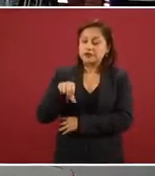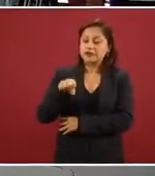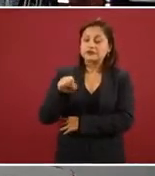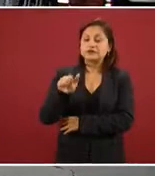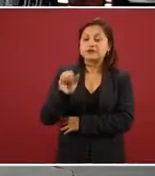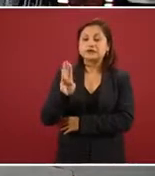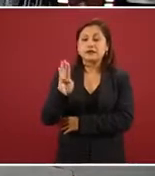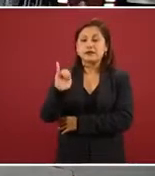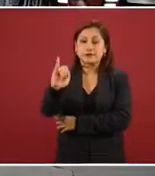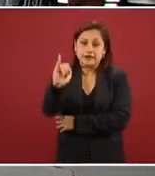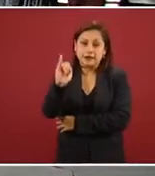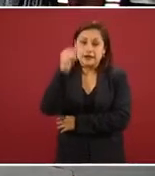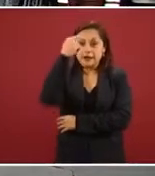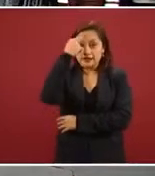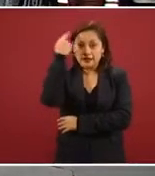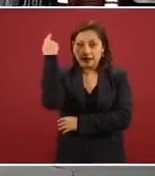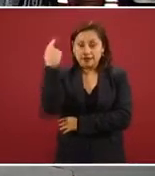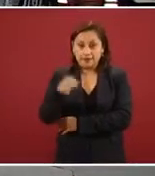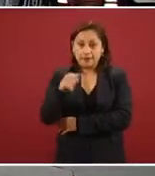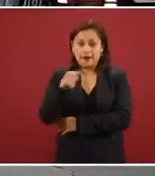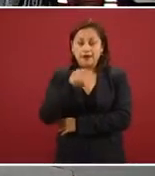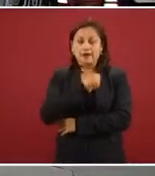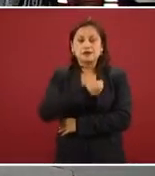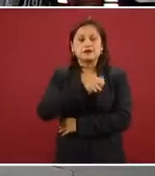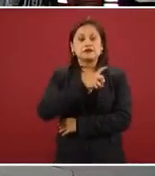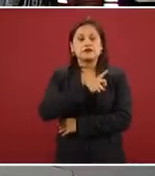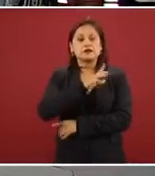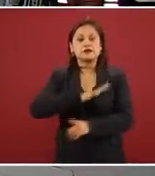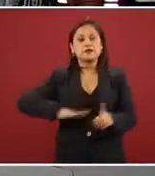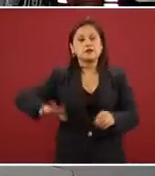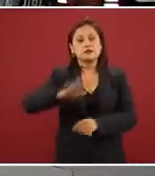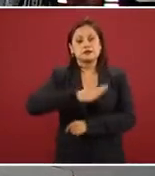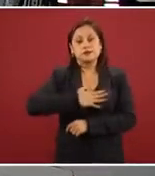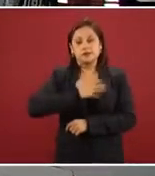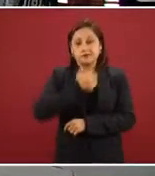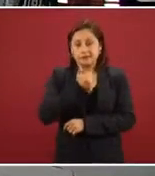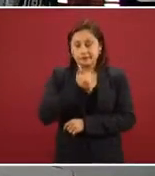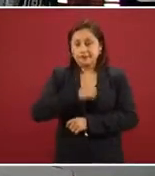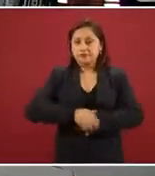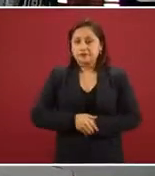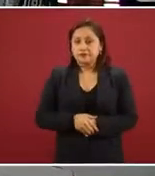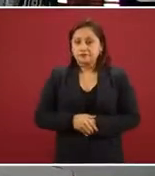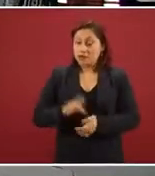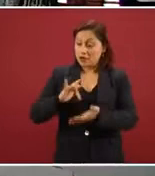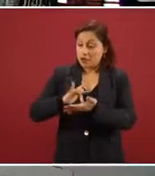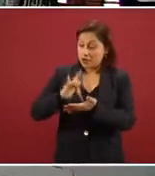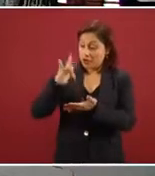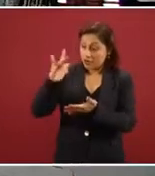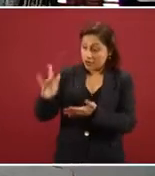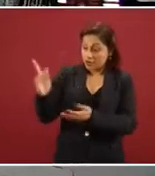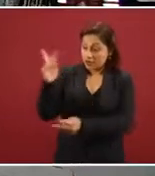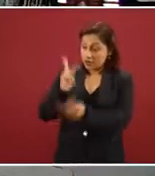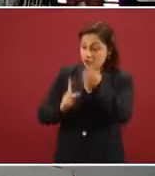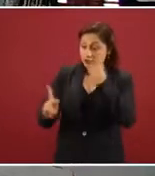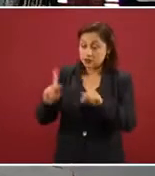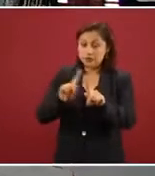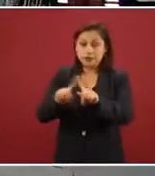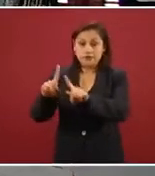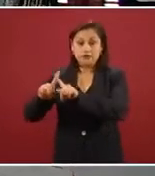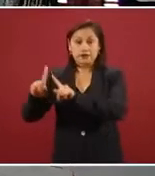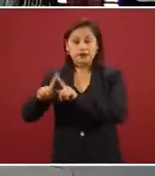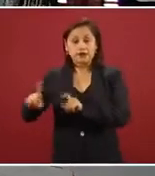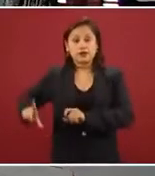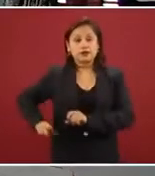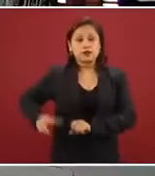para el bienestar agradezco la presencia de los ciudadanos gobernadores